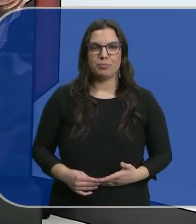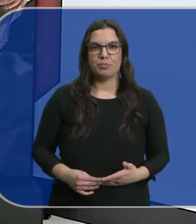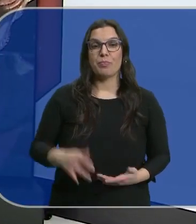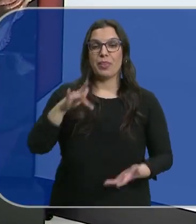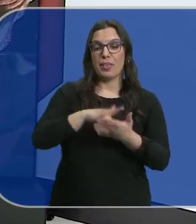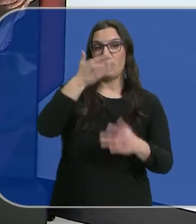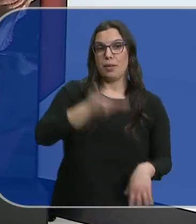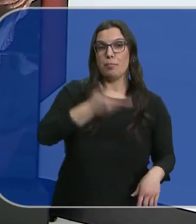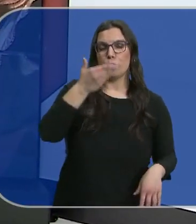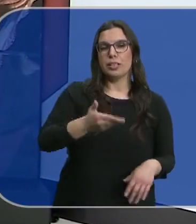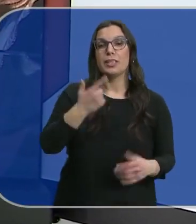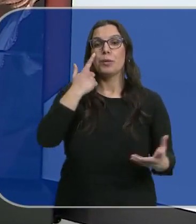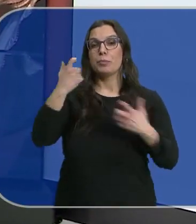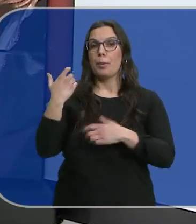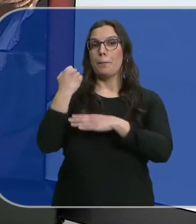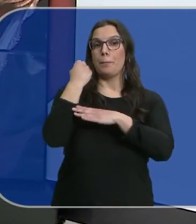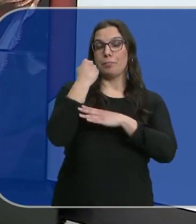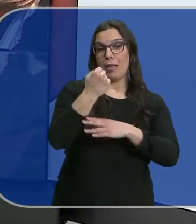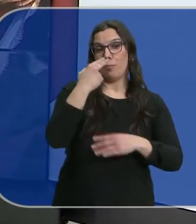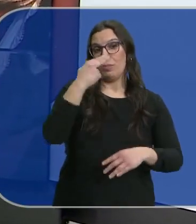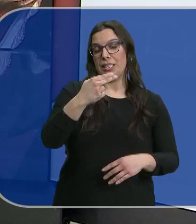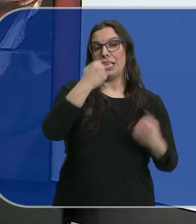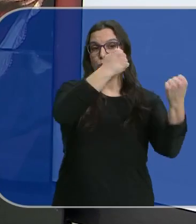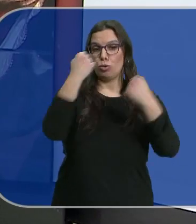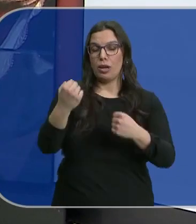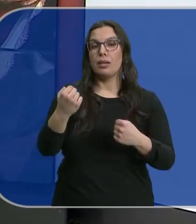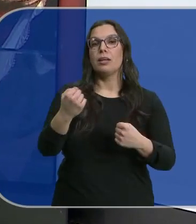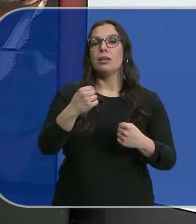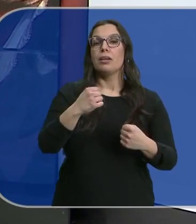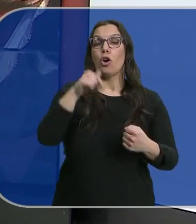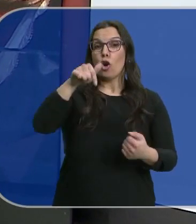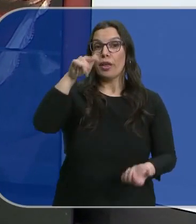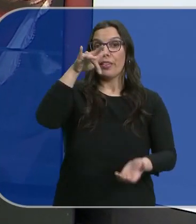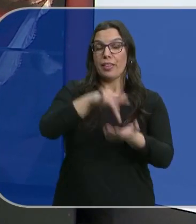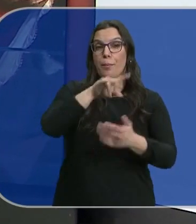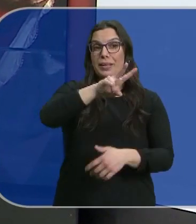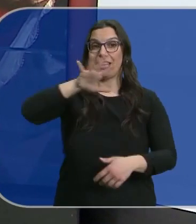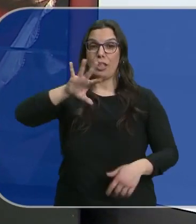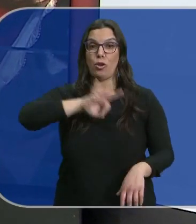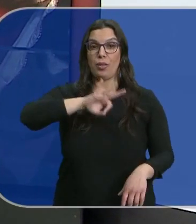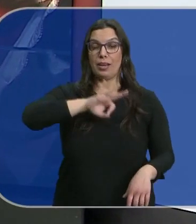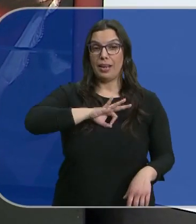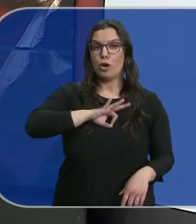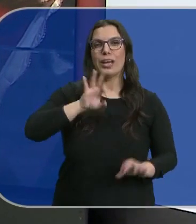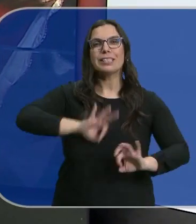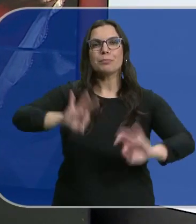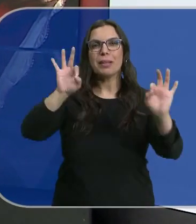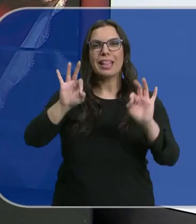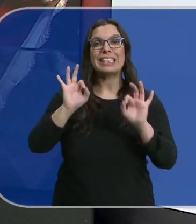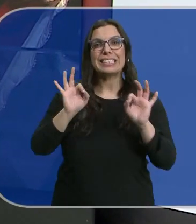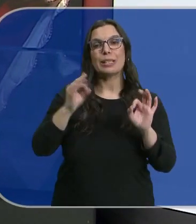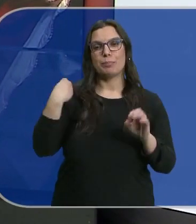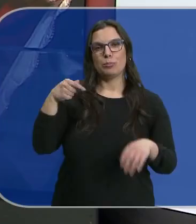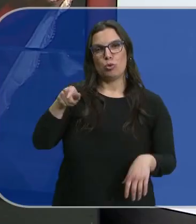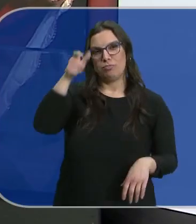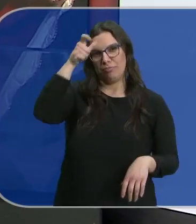Un día importante que subraya esa visita institucional, y es que entre las muchas efemérides teresianas, la de hoy, 25 de enero, se vive de manera especial en la